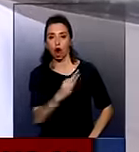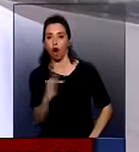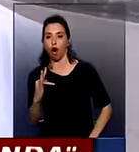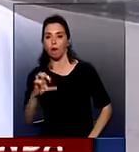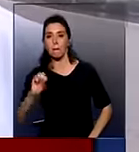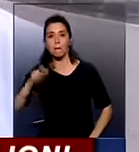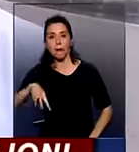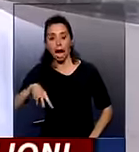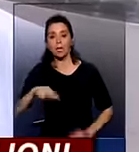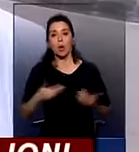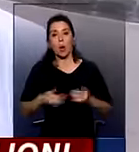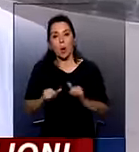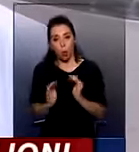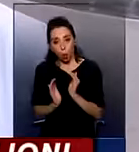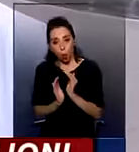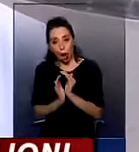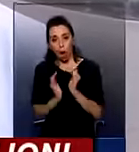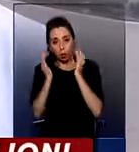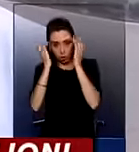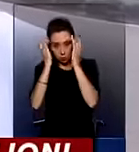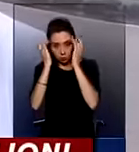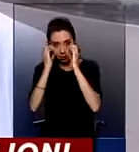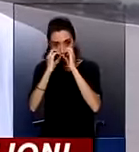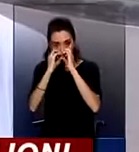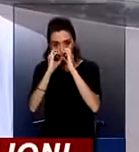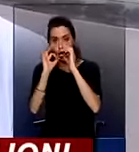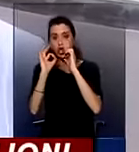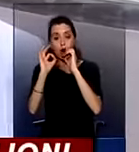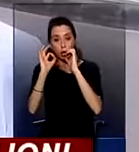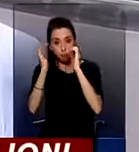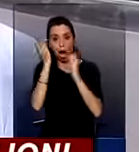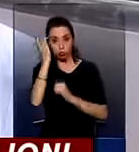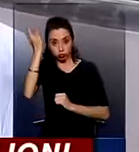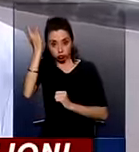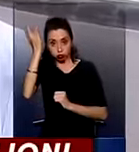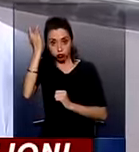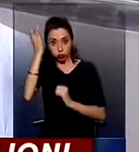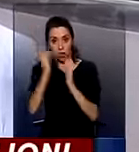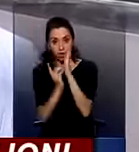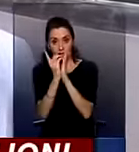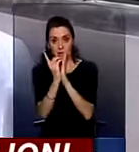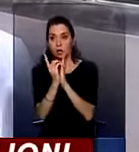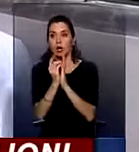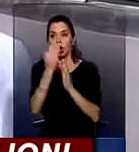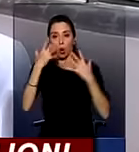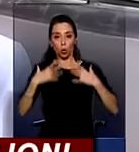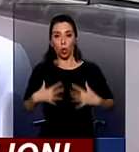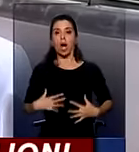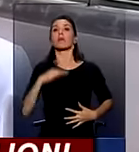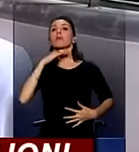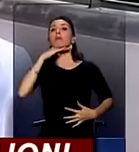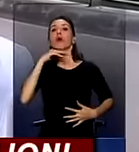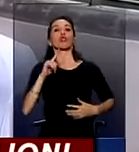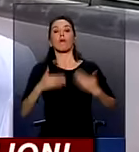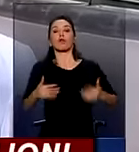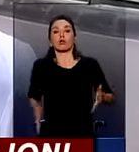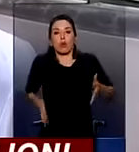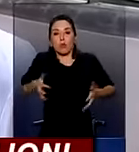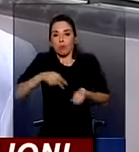niños tienen un desarrollo intelectual completamente normal, son niños inteligentes, pero paralizados en su cuerpo en el sentido de que no